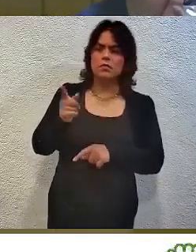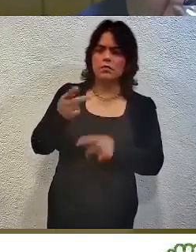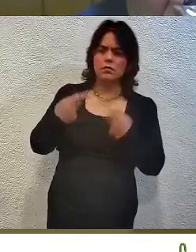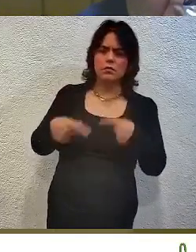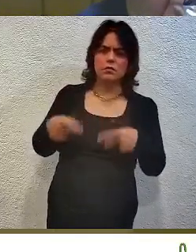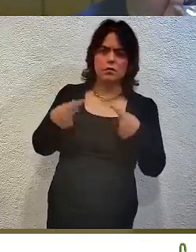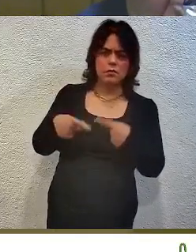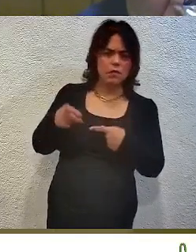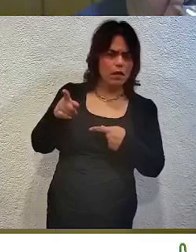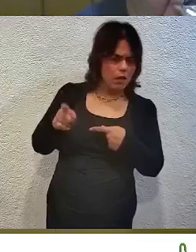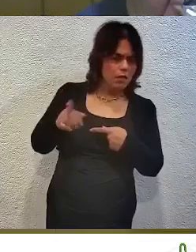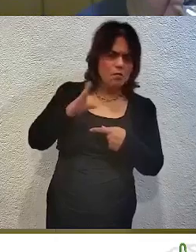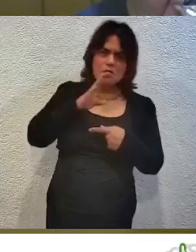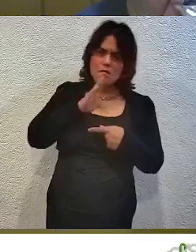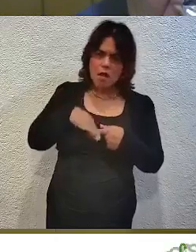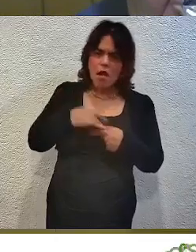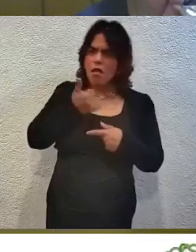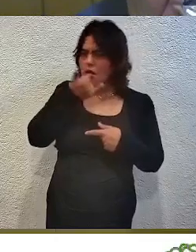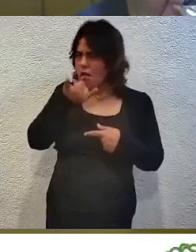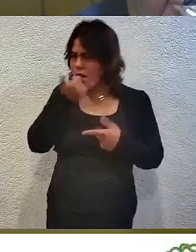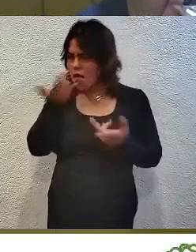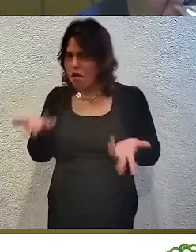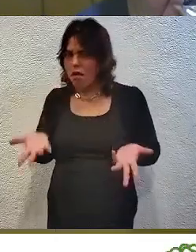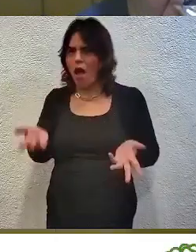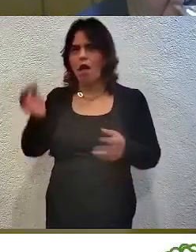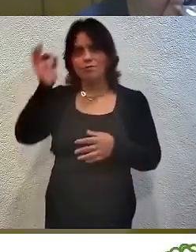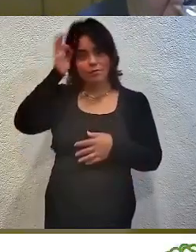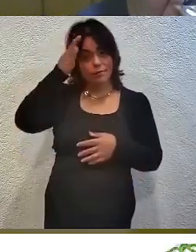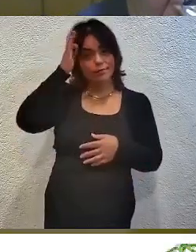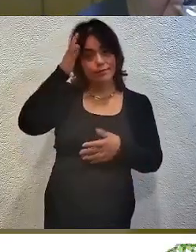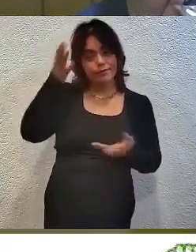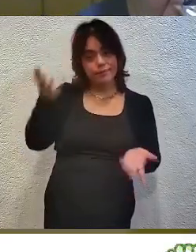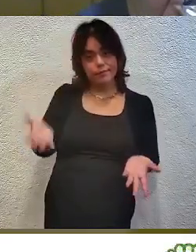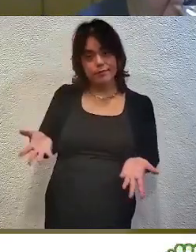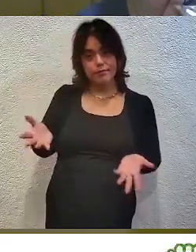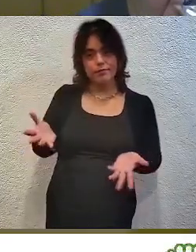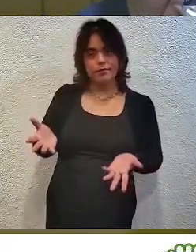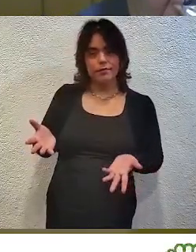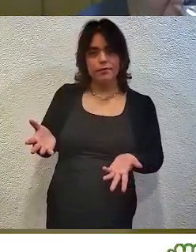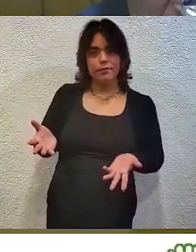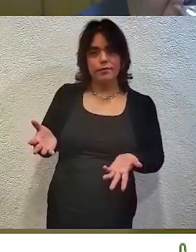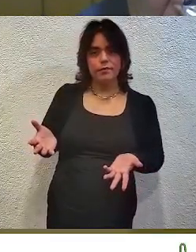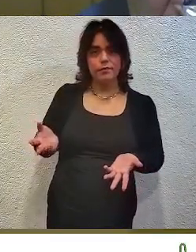habían incurrido en errores como servidores públicos que